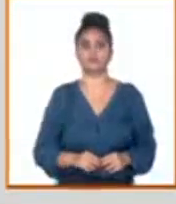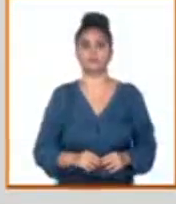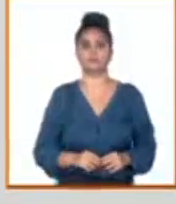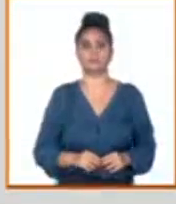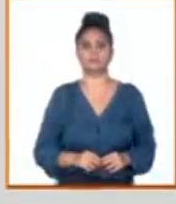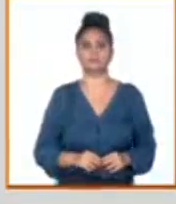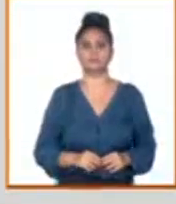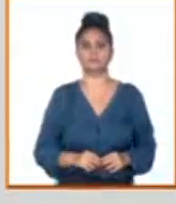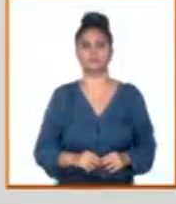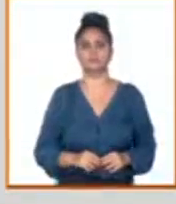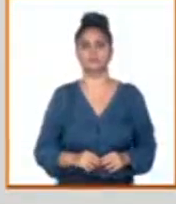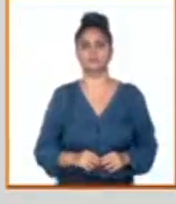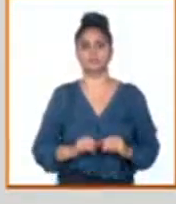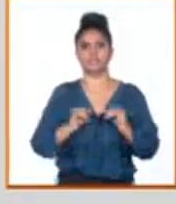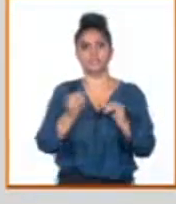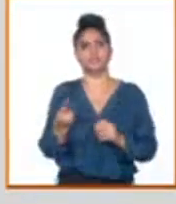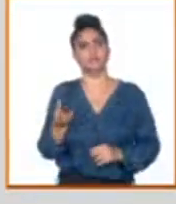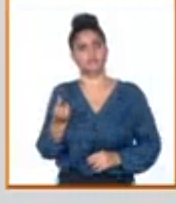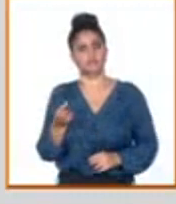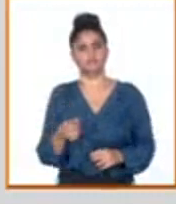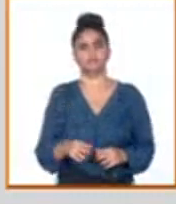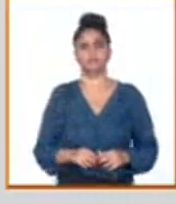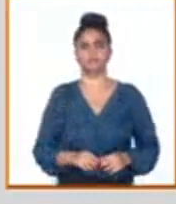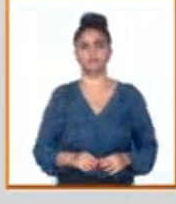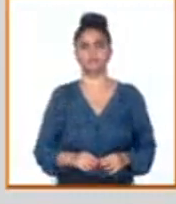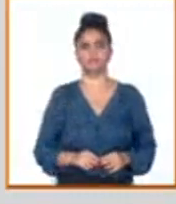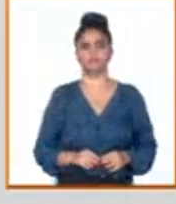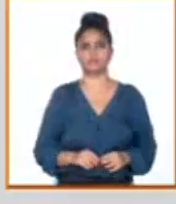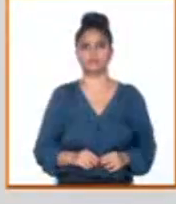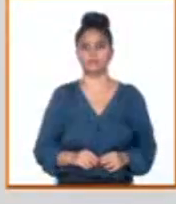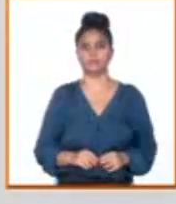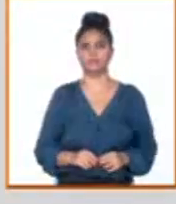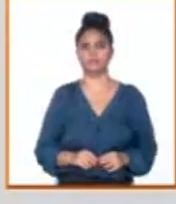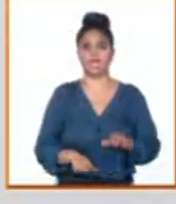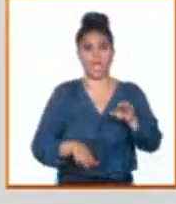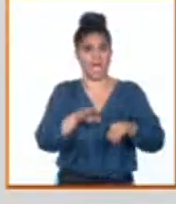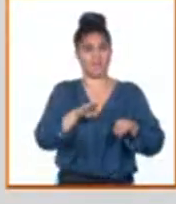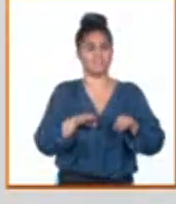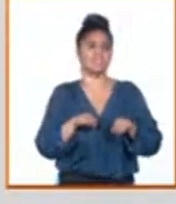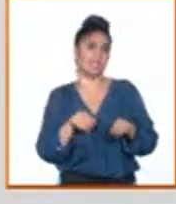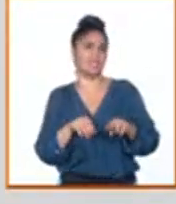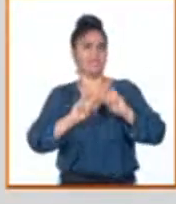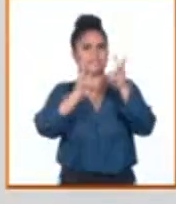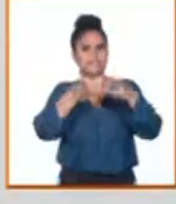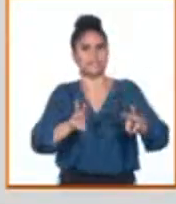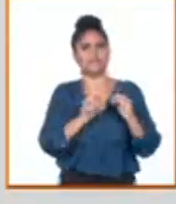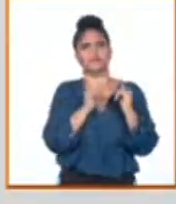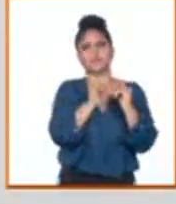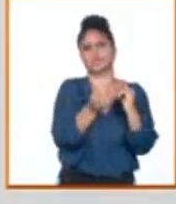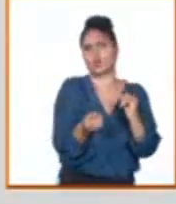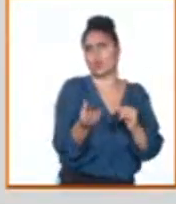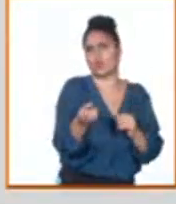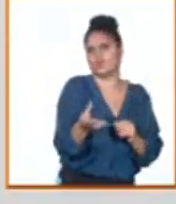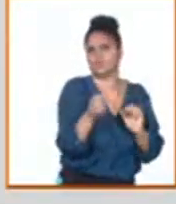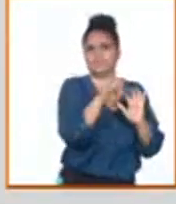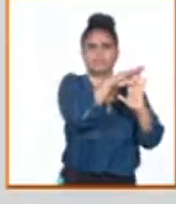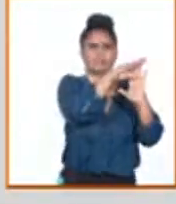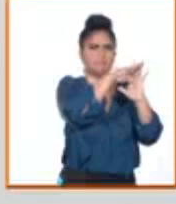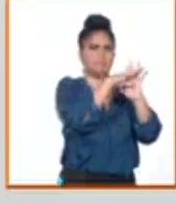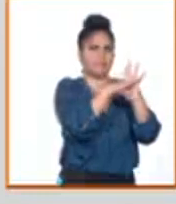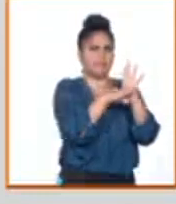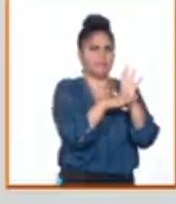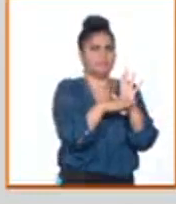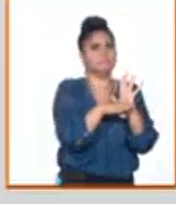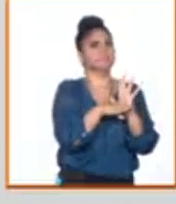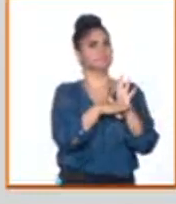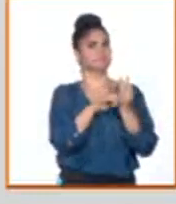es una fake news ahora mismo. Hay muchos que se han aprestado a inventar. Regulaciones que no están escritas. Esto nos habla de la